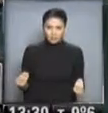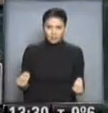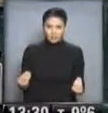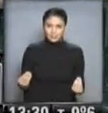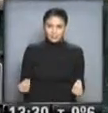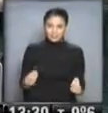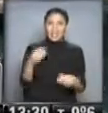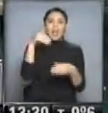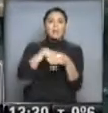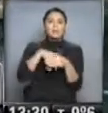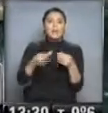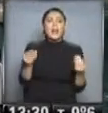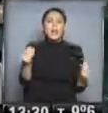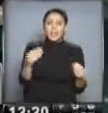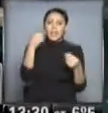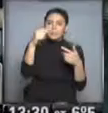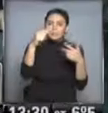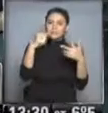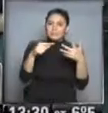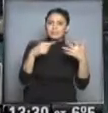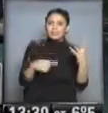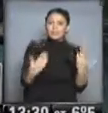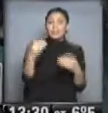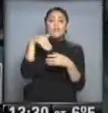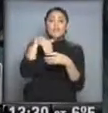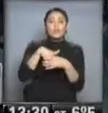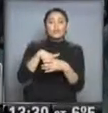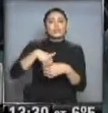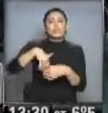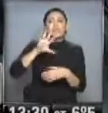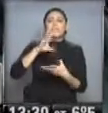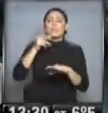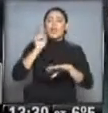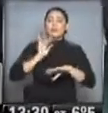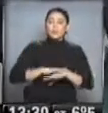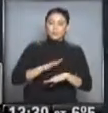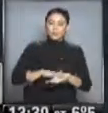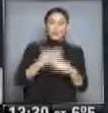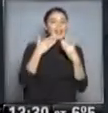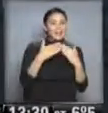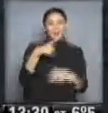qué se tratan estas elecciones, como para que el voto sea lo más responsable posible. Bien. Muchas gracias, Mirta. A ustedes.